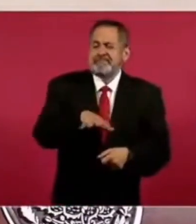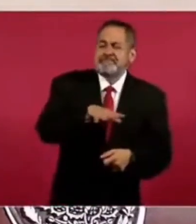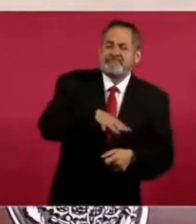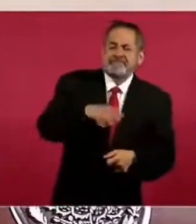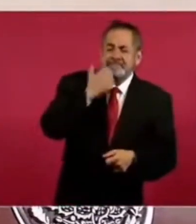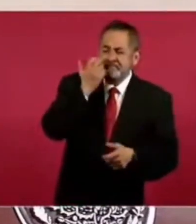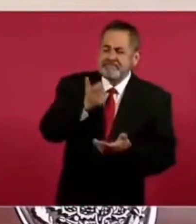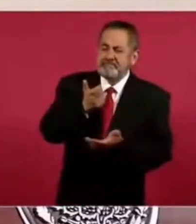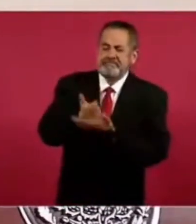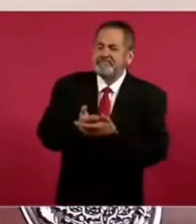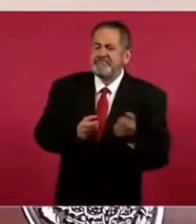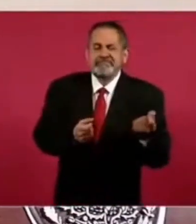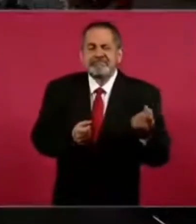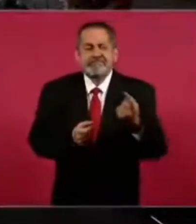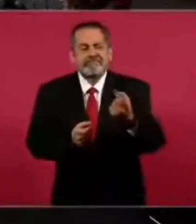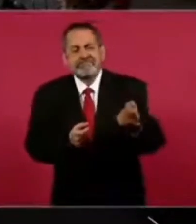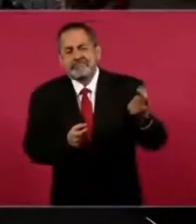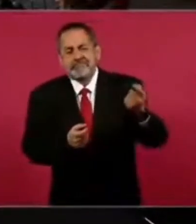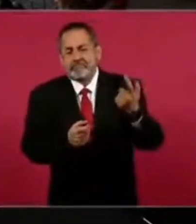pero